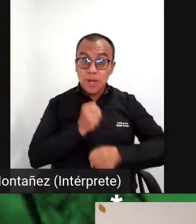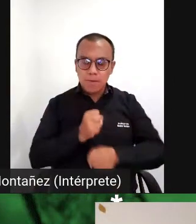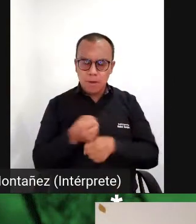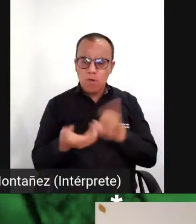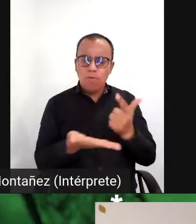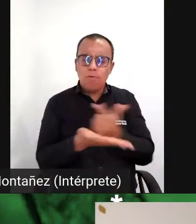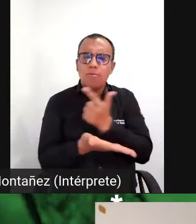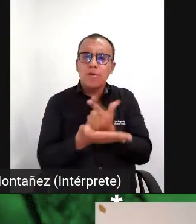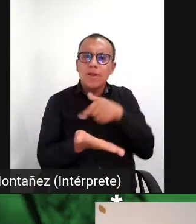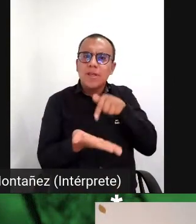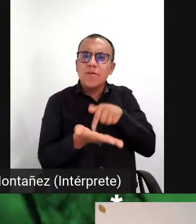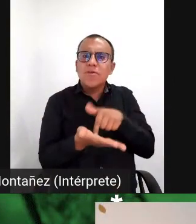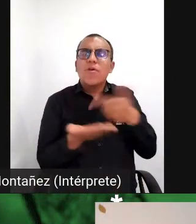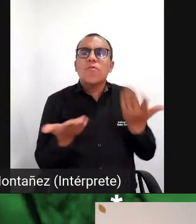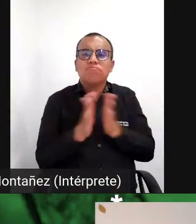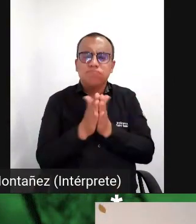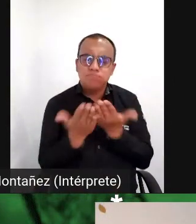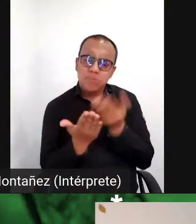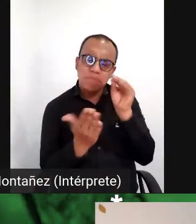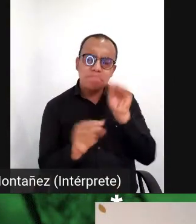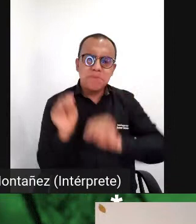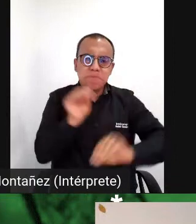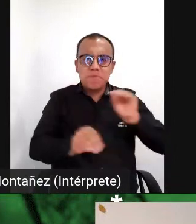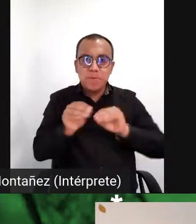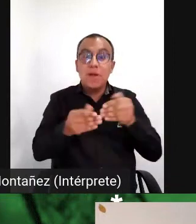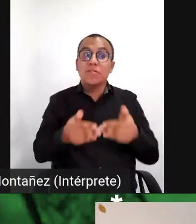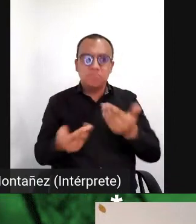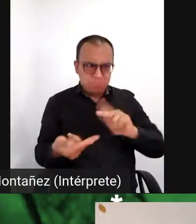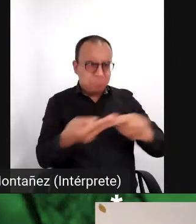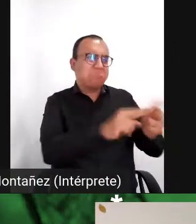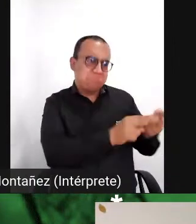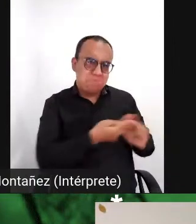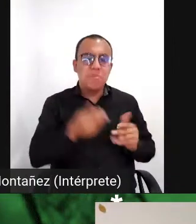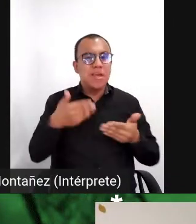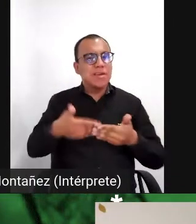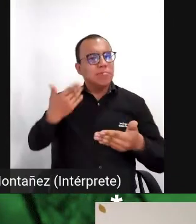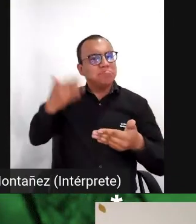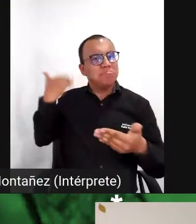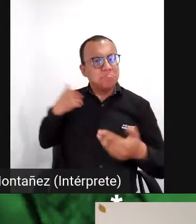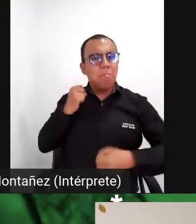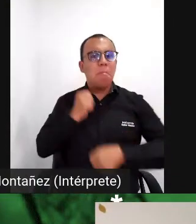de este tipo en relación con otros libros que ha trabajado con anterioridad?